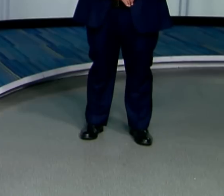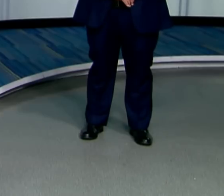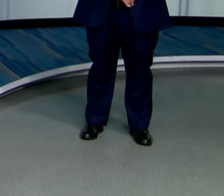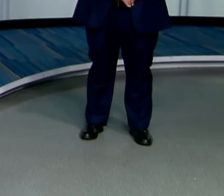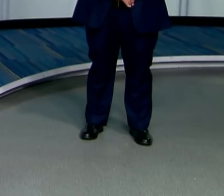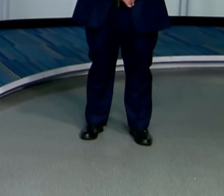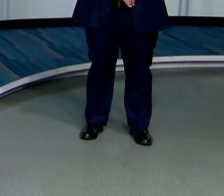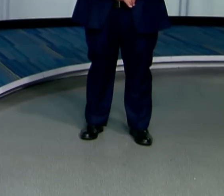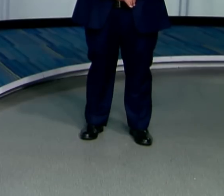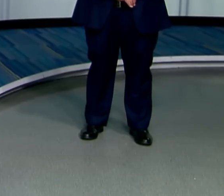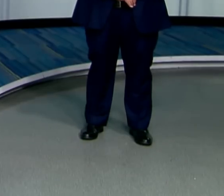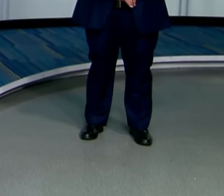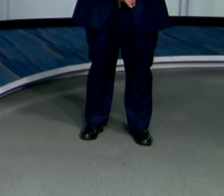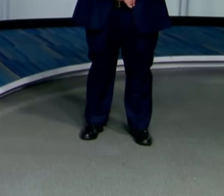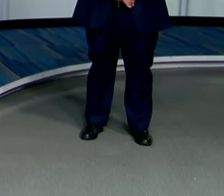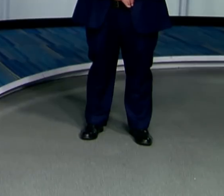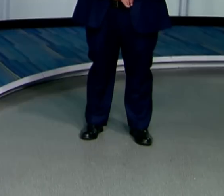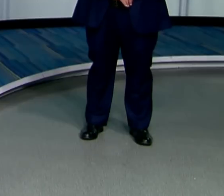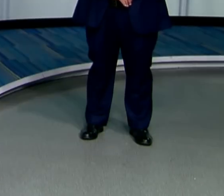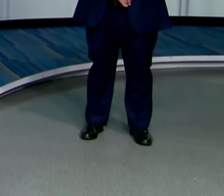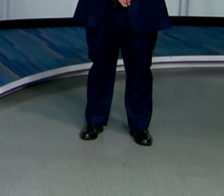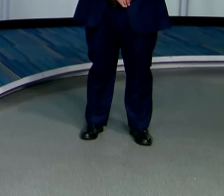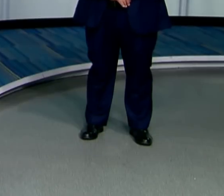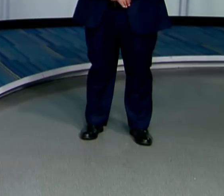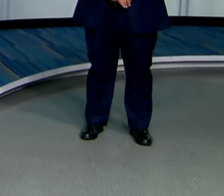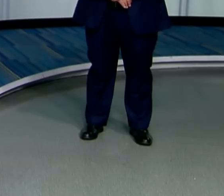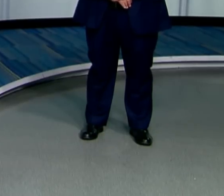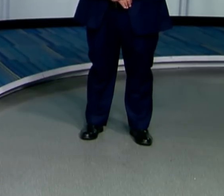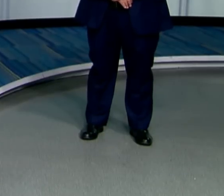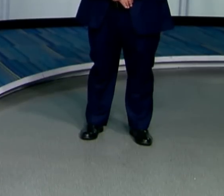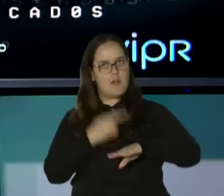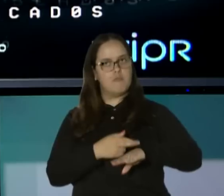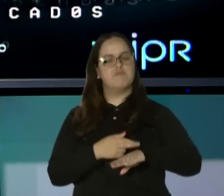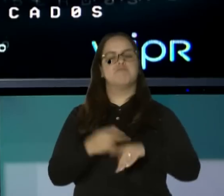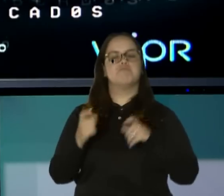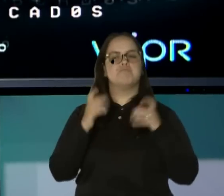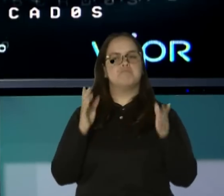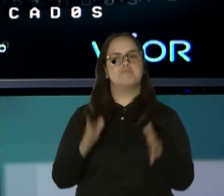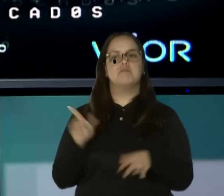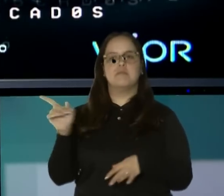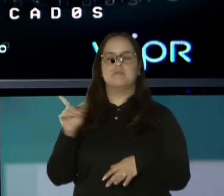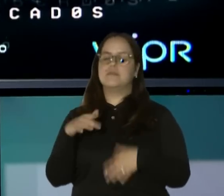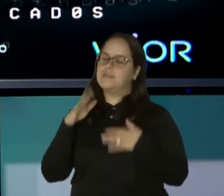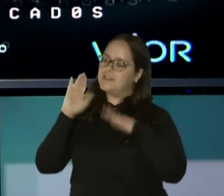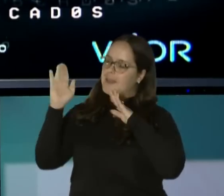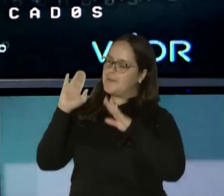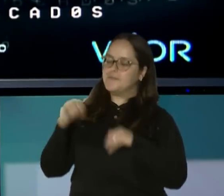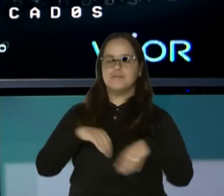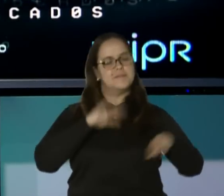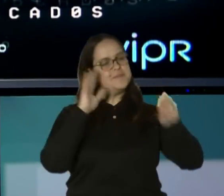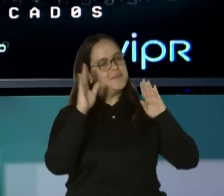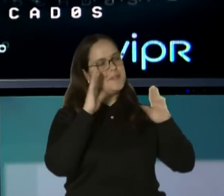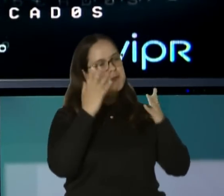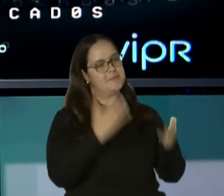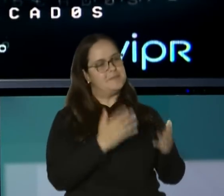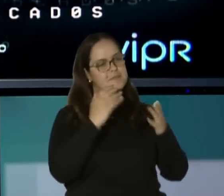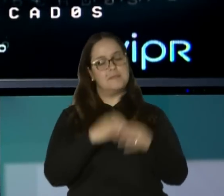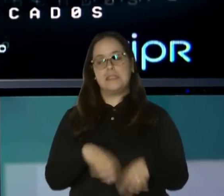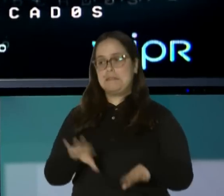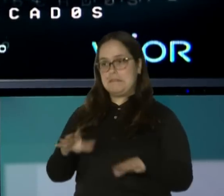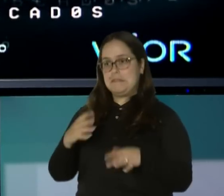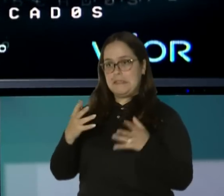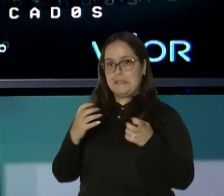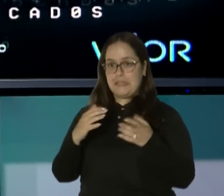Extradiciones del Negociado de la Policía de Puerto Rico. Saludos, teniente. Saludos, Miguel. También queremos, en esta ocasión, excusar, venía de camino,